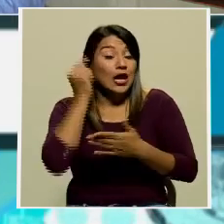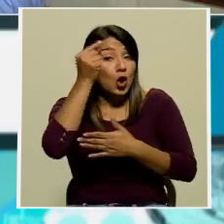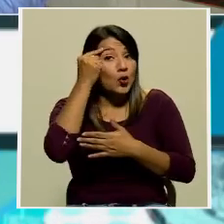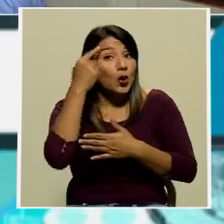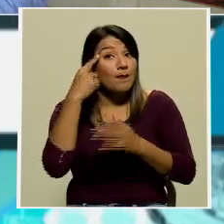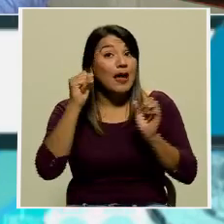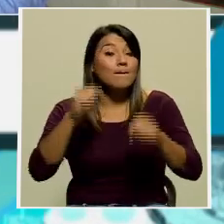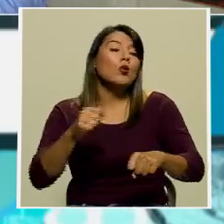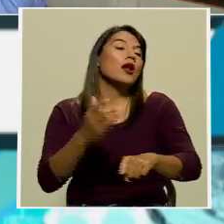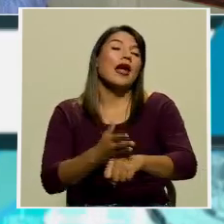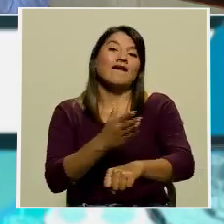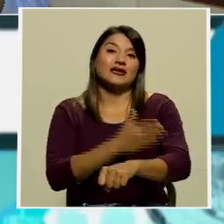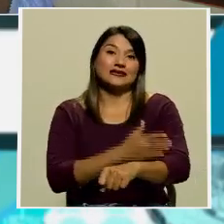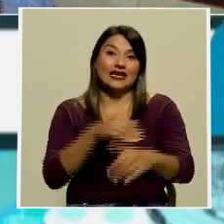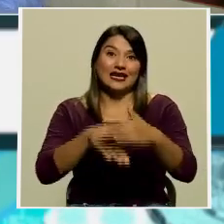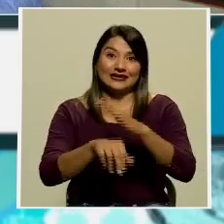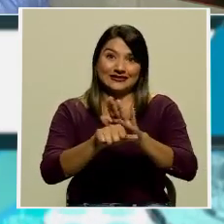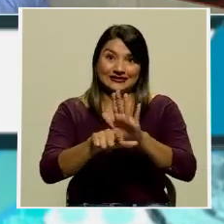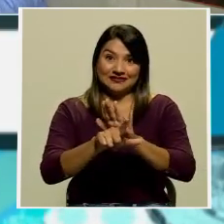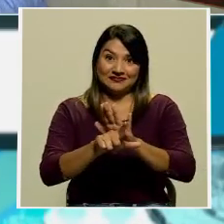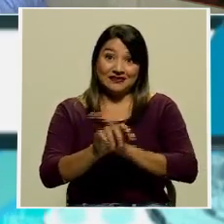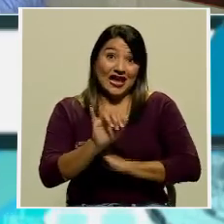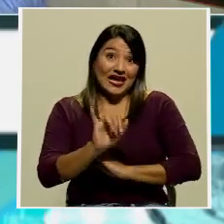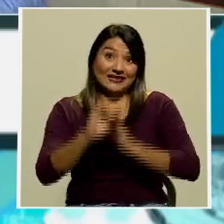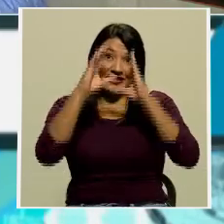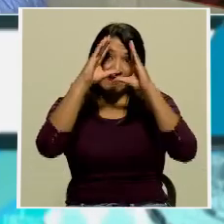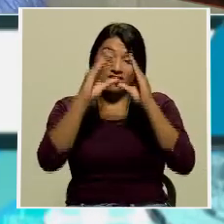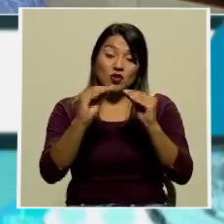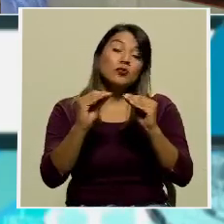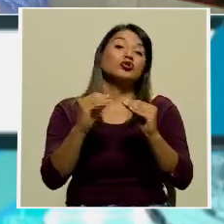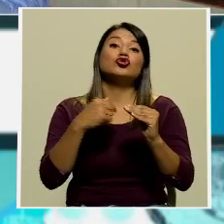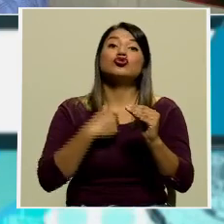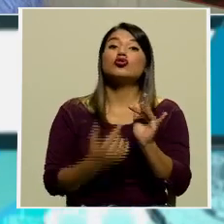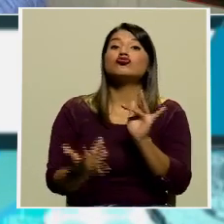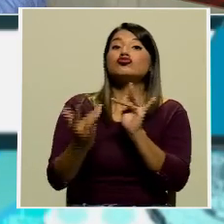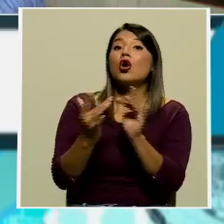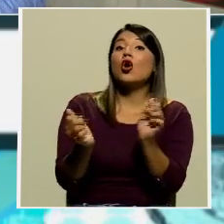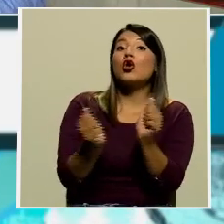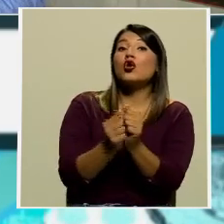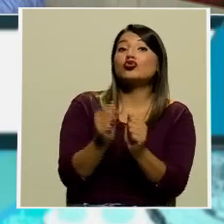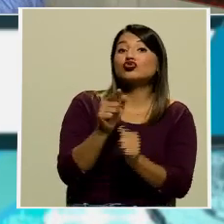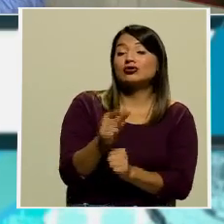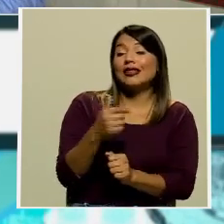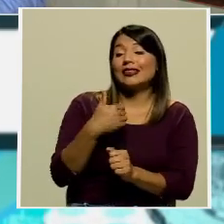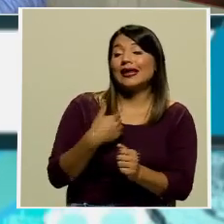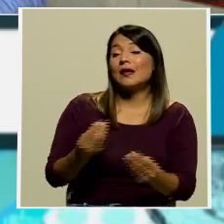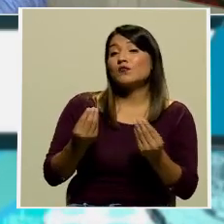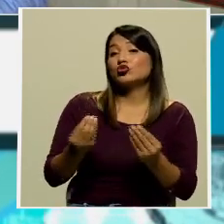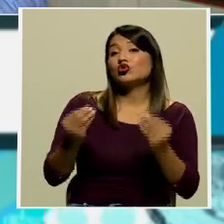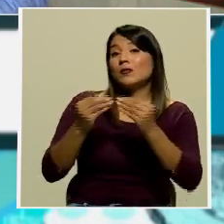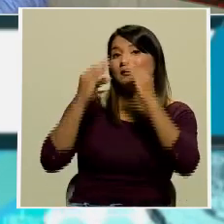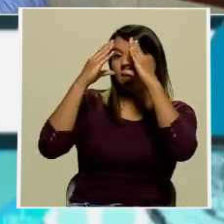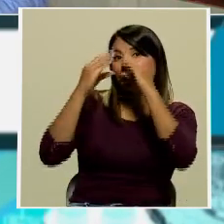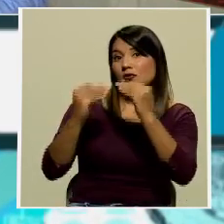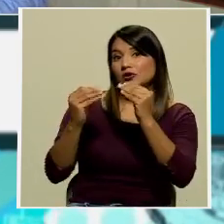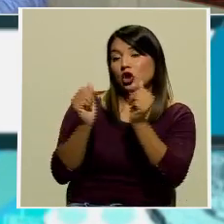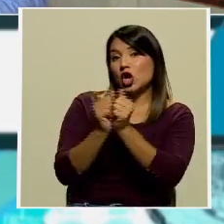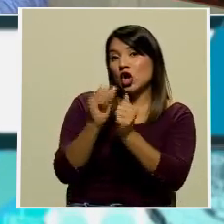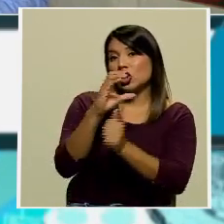iniciativa acá en el Congreso. De momento esta es la información. Ernesto, vamos a regresar con usted allá al set principal, donde tiene muchísimo más de Costa Rica